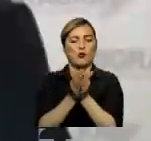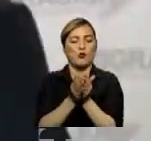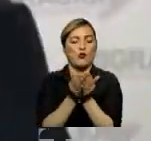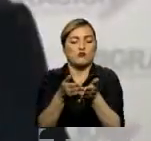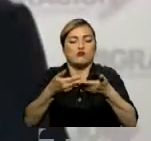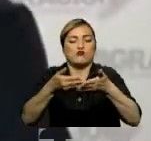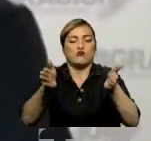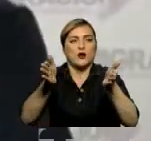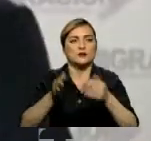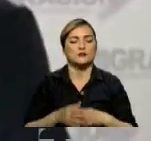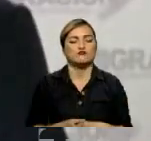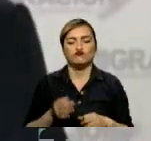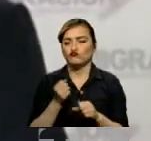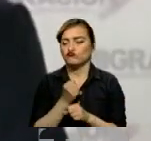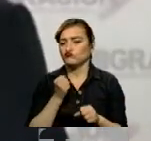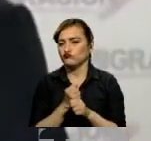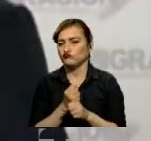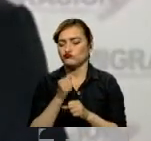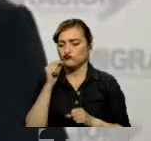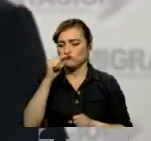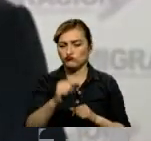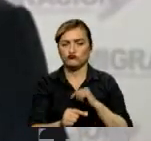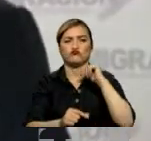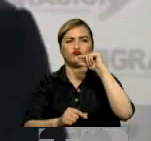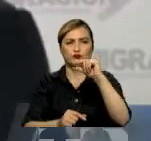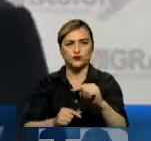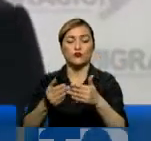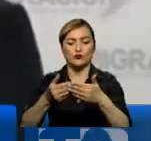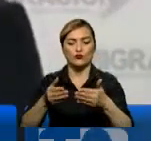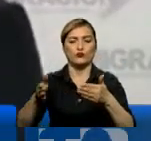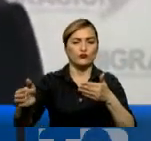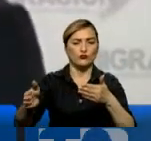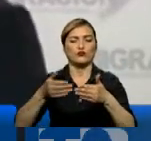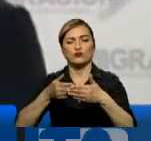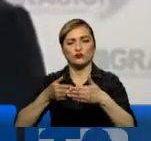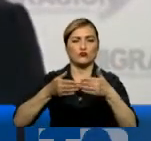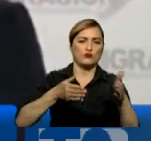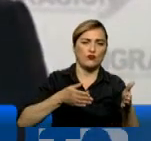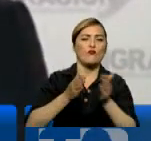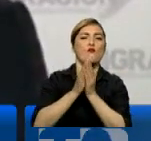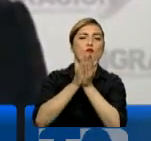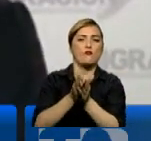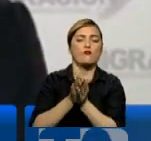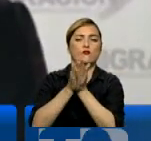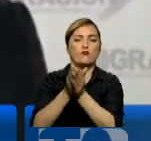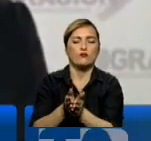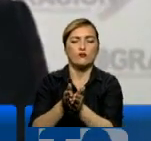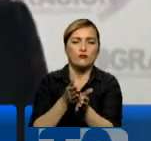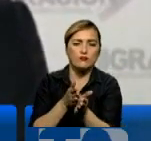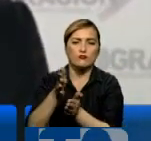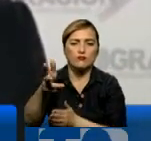marítimas. Trabajando con un mecanismo de apertura gradual que permita entrada y salida progresiva de los